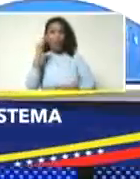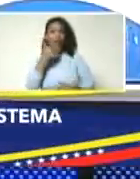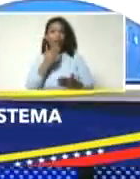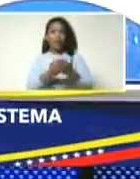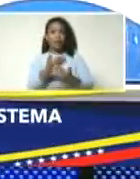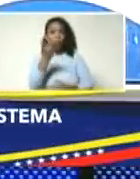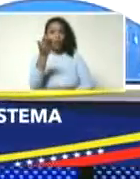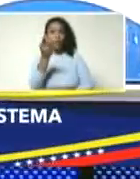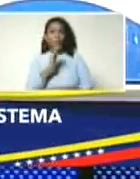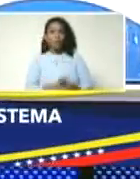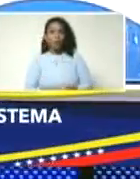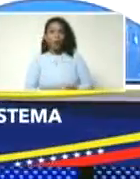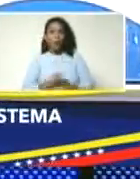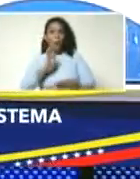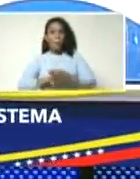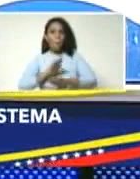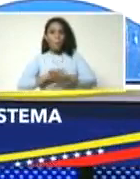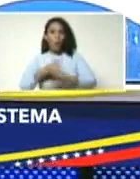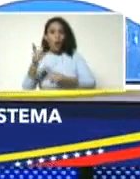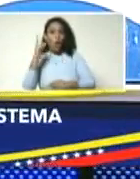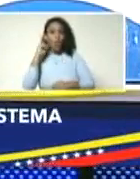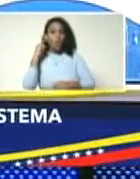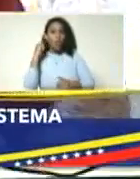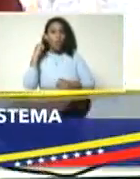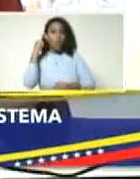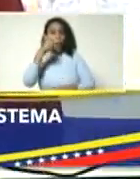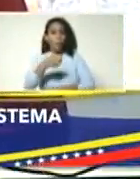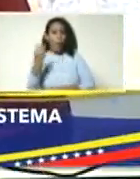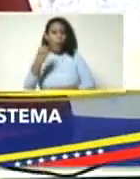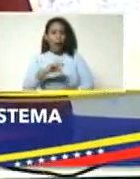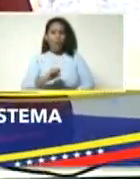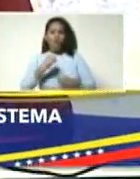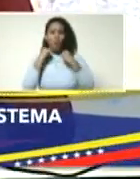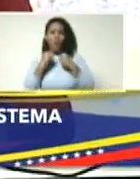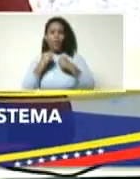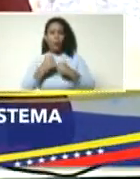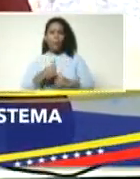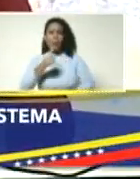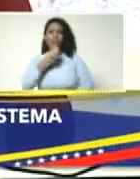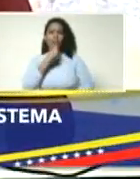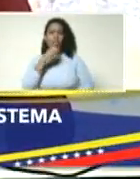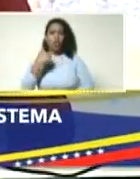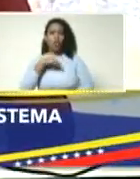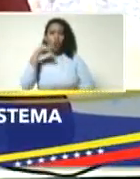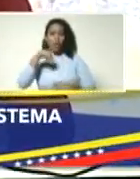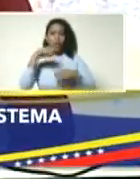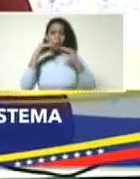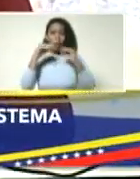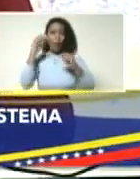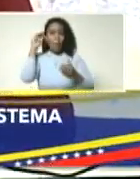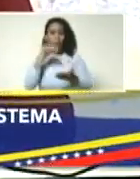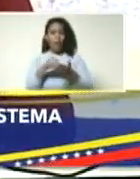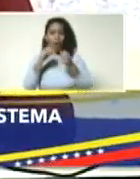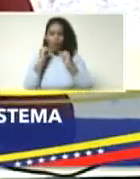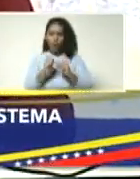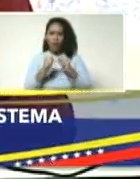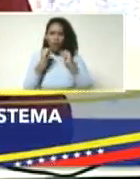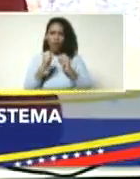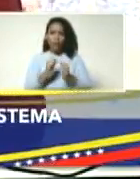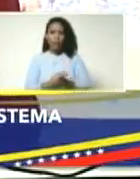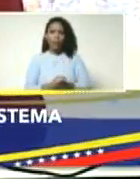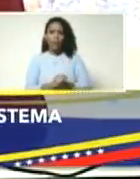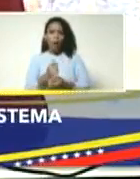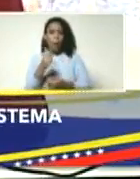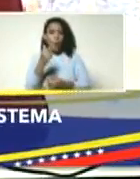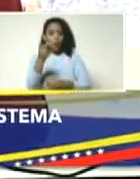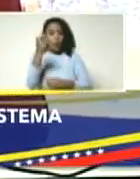usted. Porque en los tiempos más duros, más difíciles, nosotros siempre lo hablamos acá en Miranda, duro, duro. Poco para